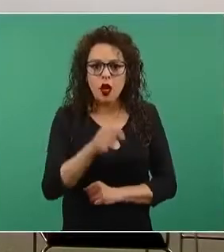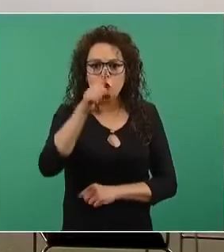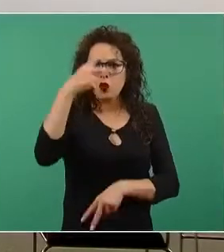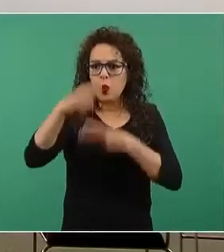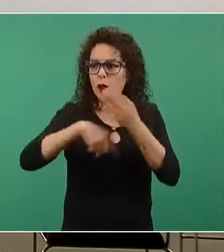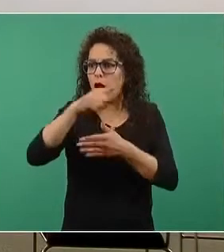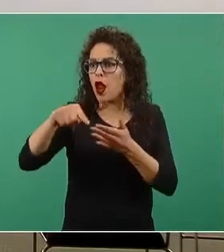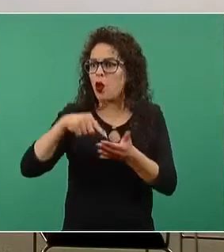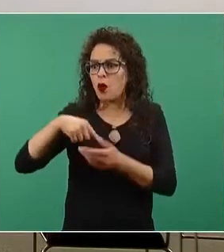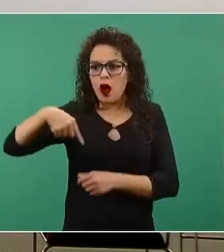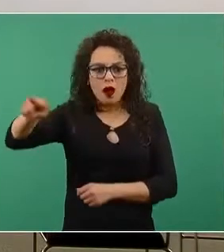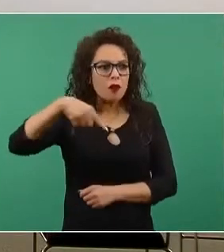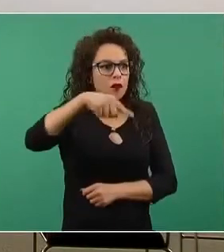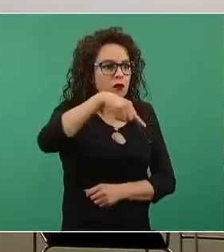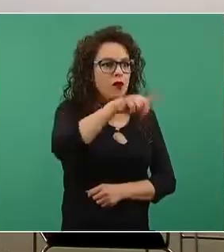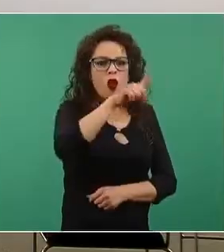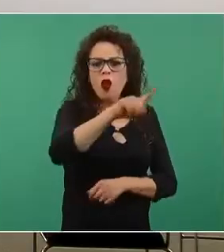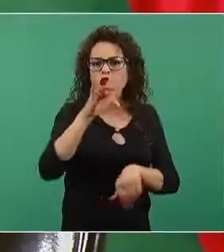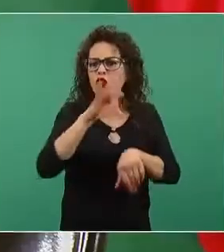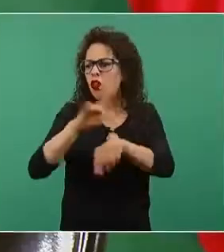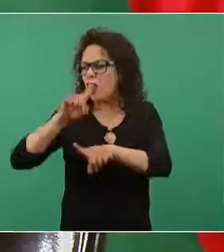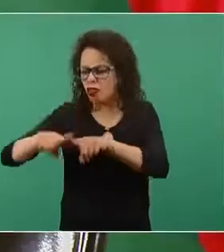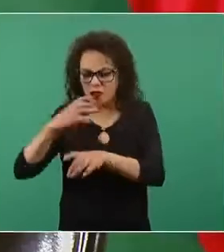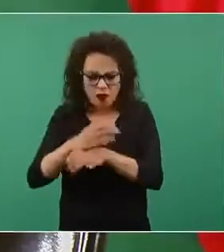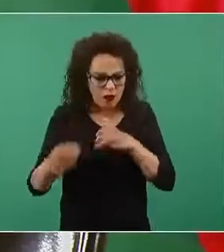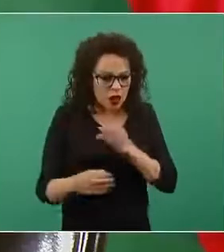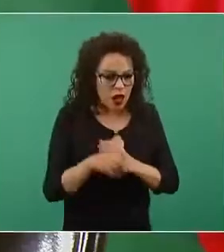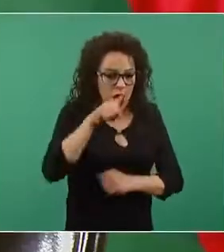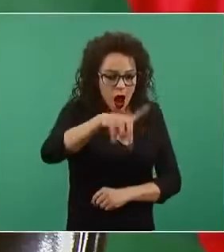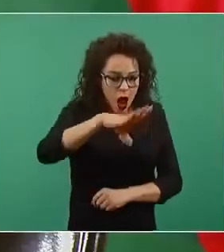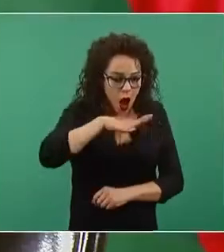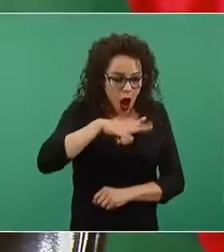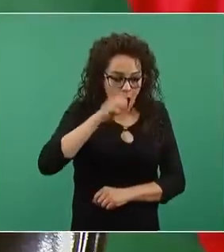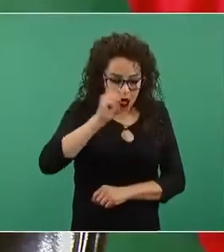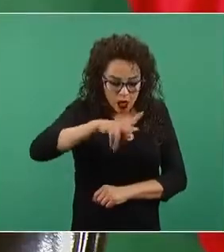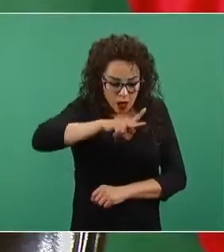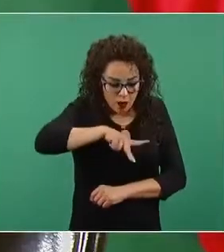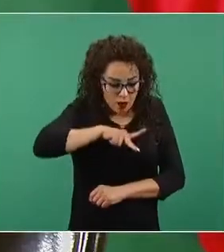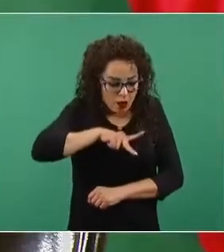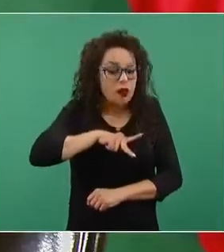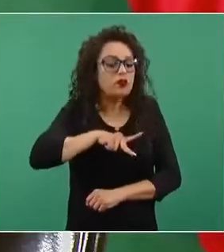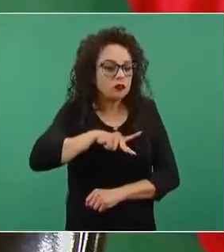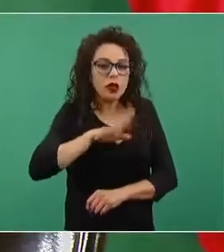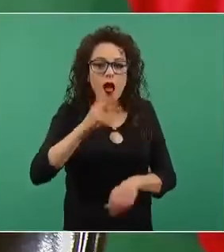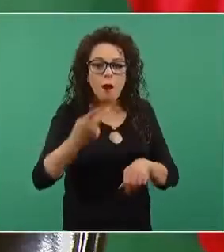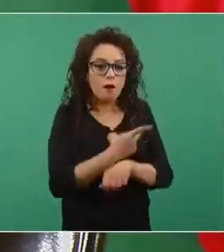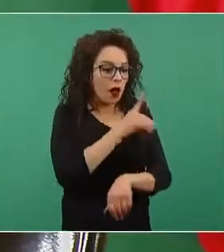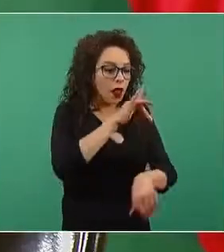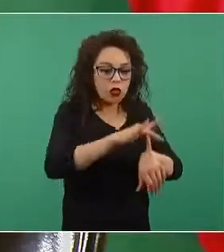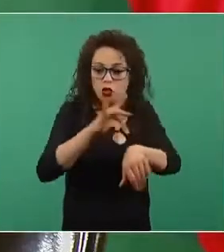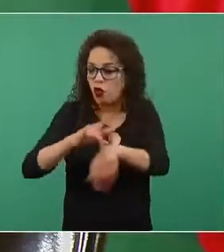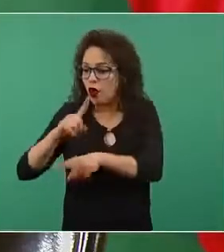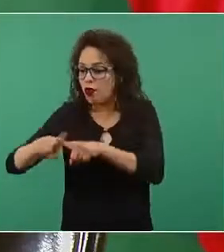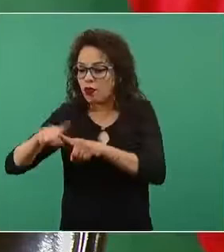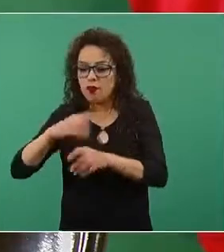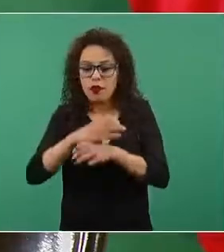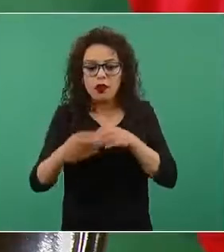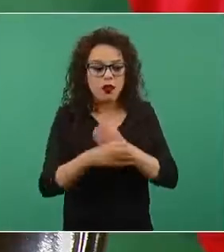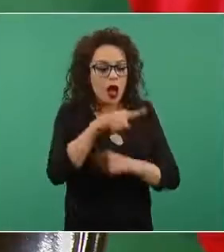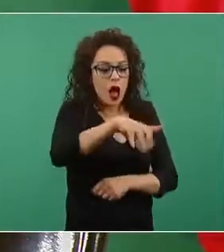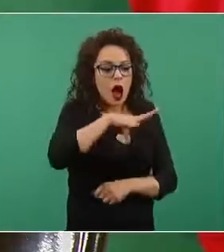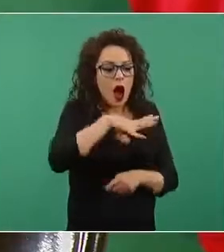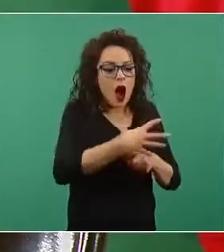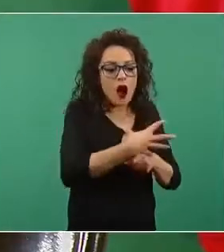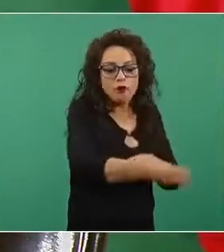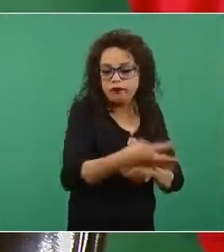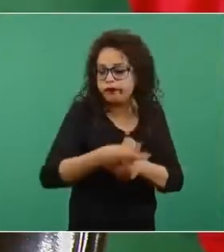vehículo transmisor del virus, ¿no? Entonces no es tanto la actividad como tal, sino el no